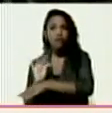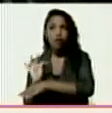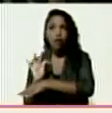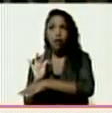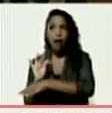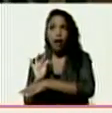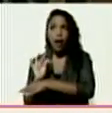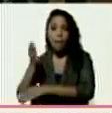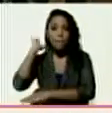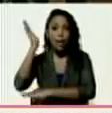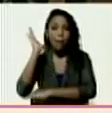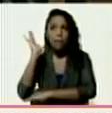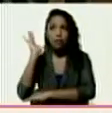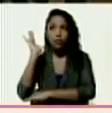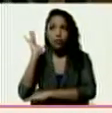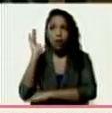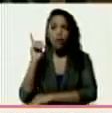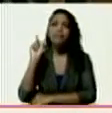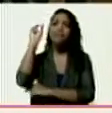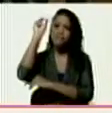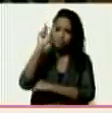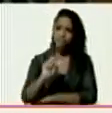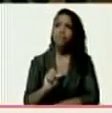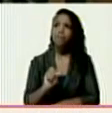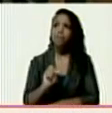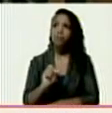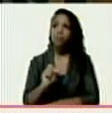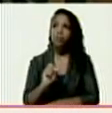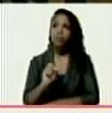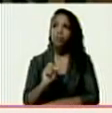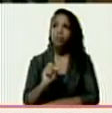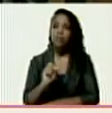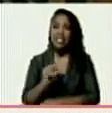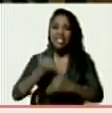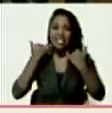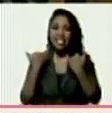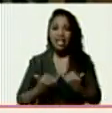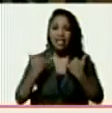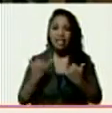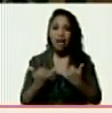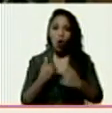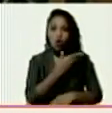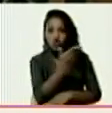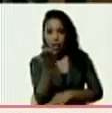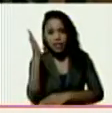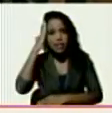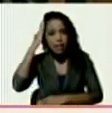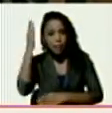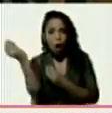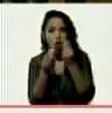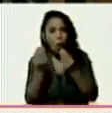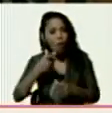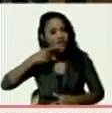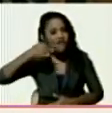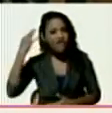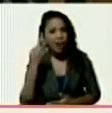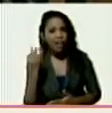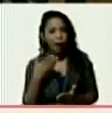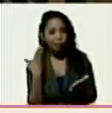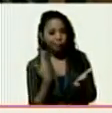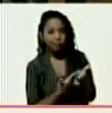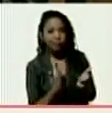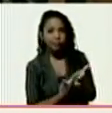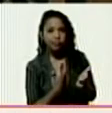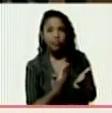el Parlamento, pero también para que desde ya conozcan la verdad de la